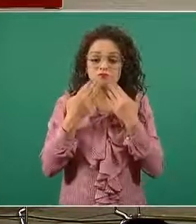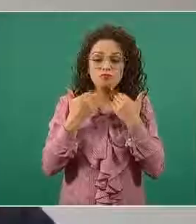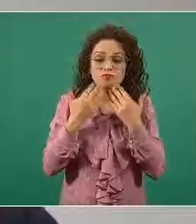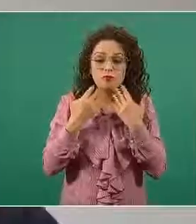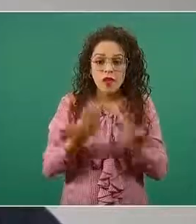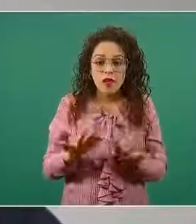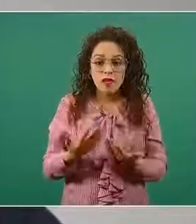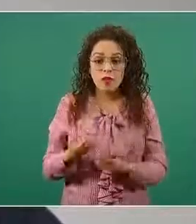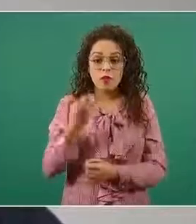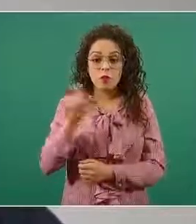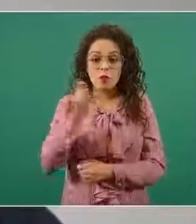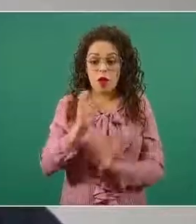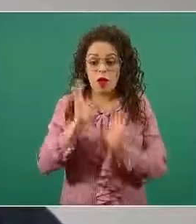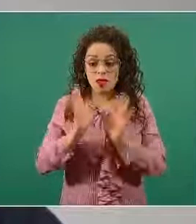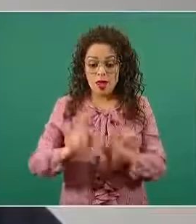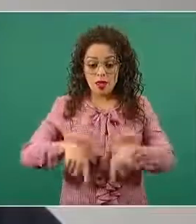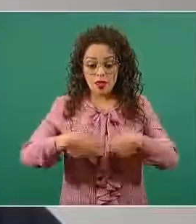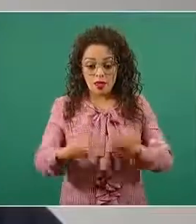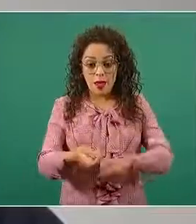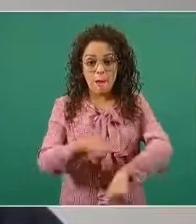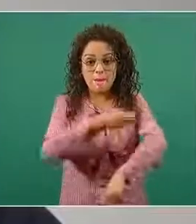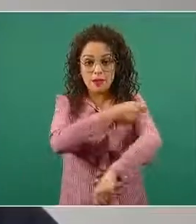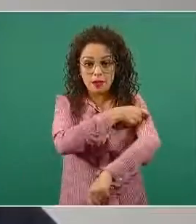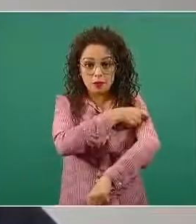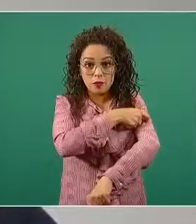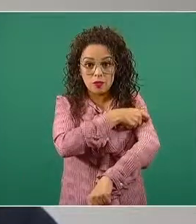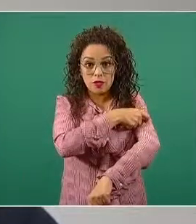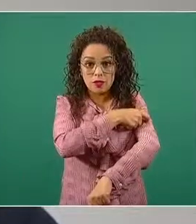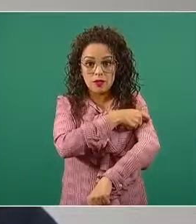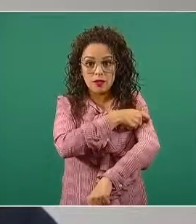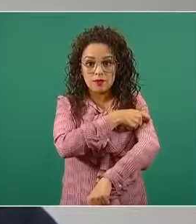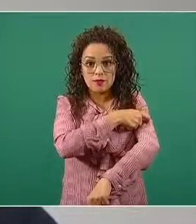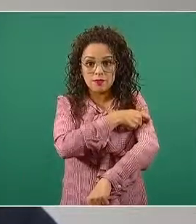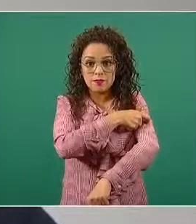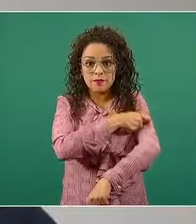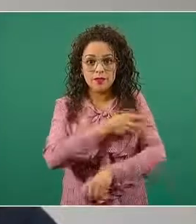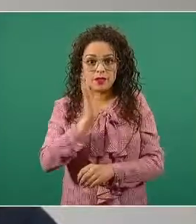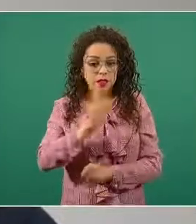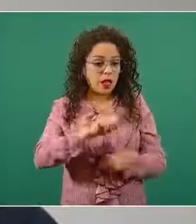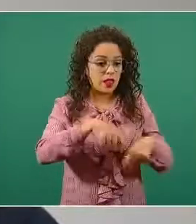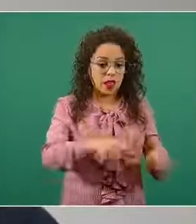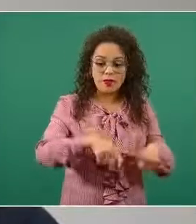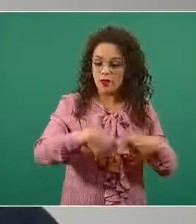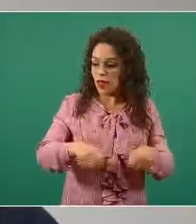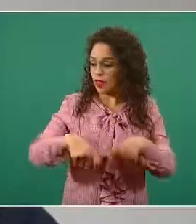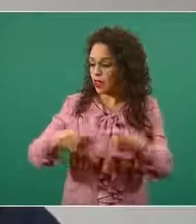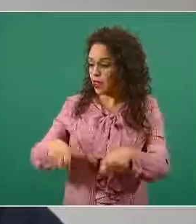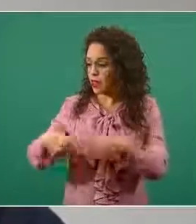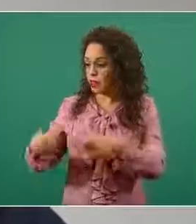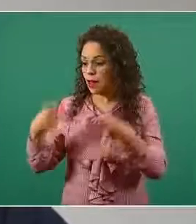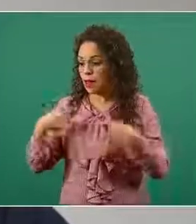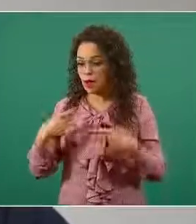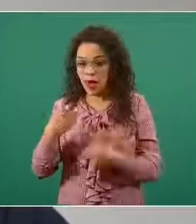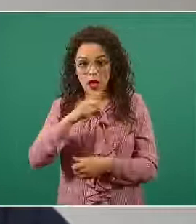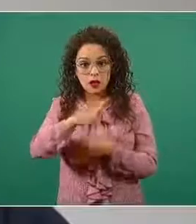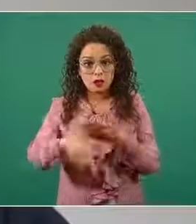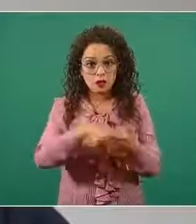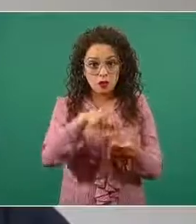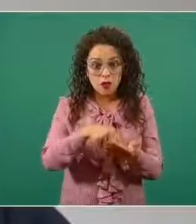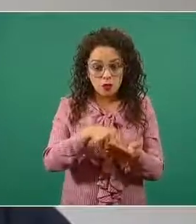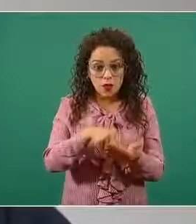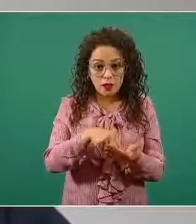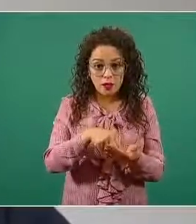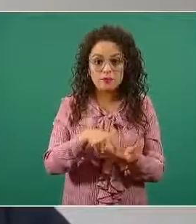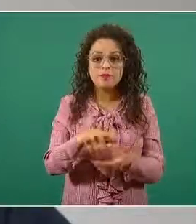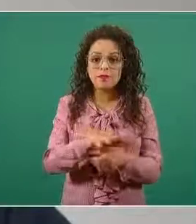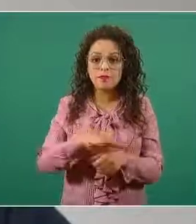vez aplicada la vacuna, una vez realizado el operativo de vacunación en esa localidad, la brigada